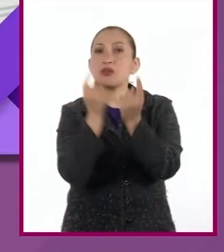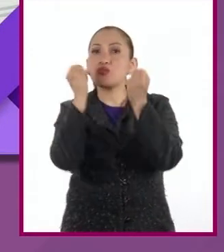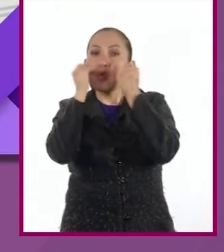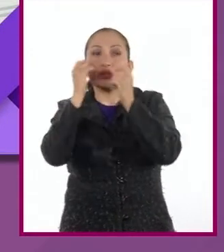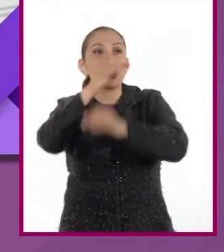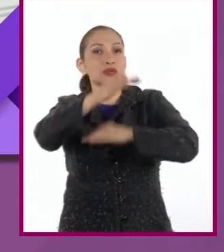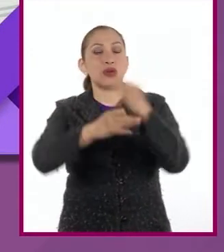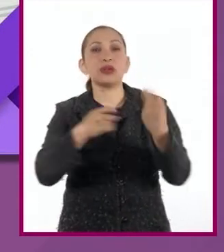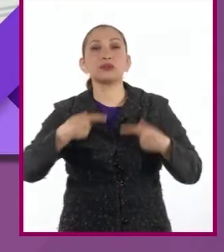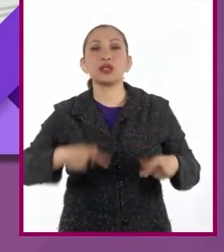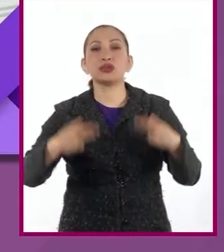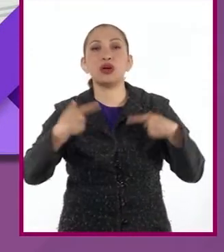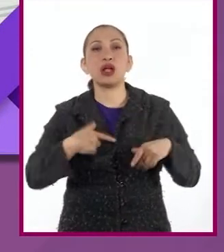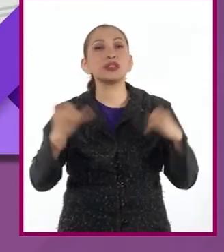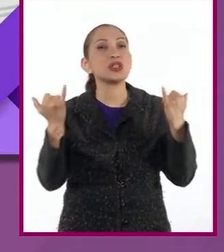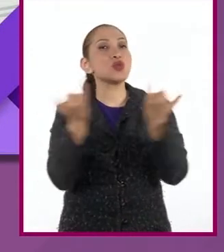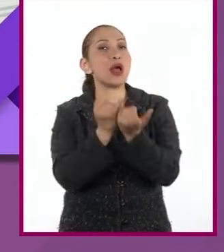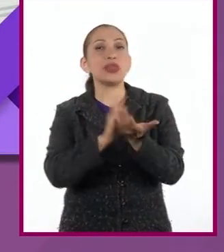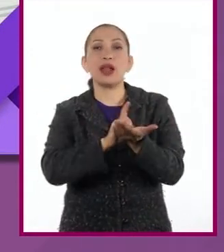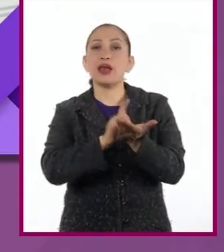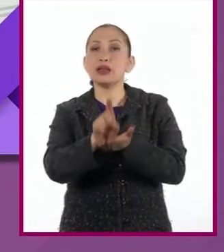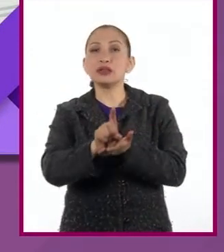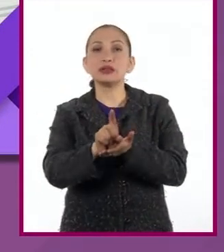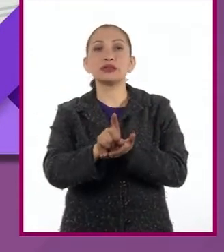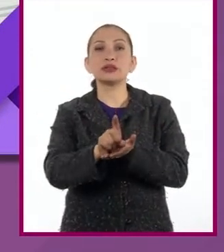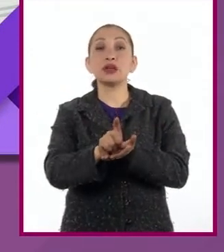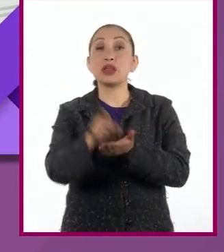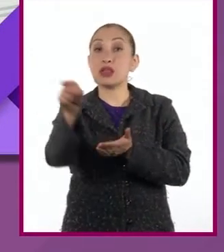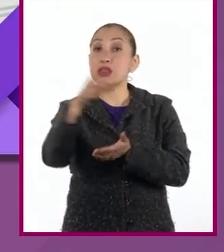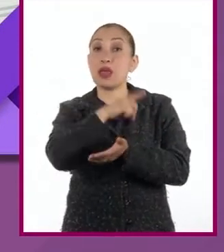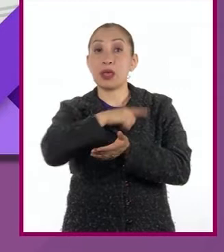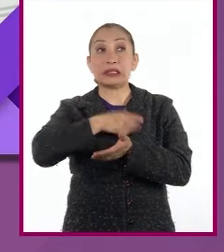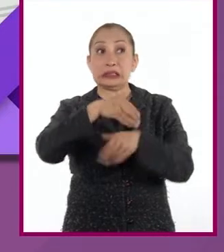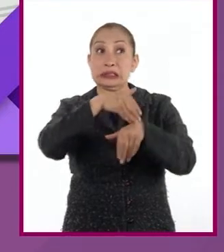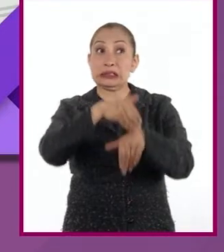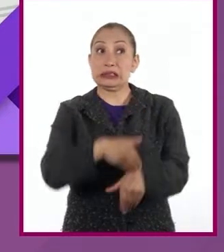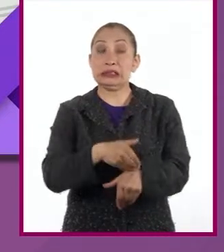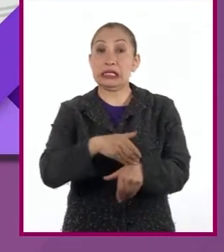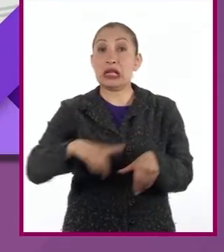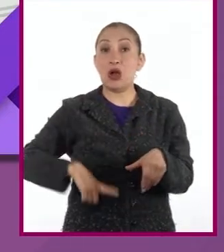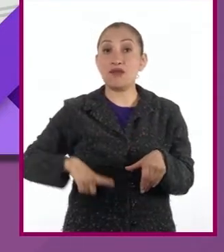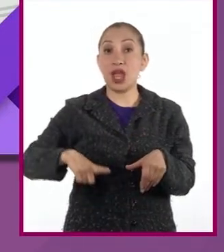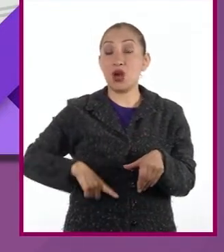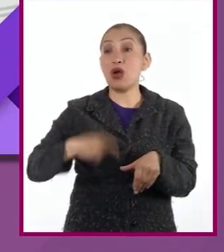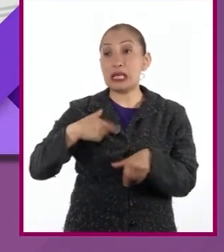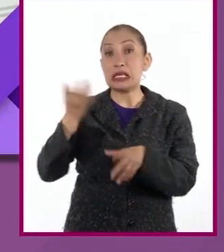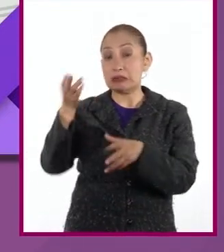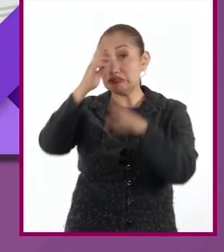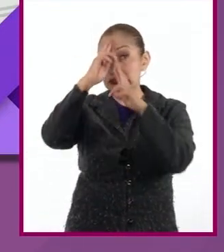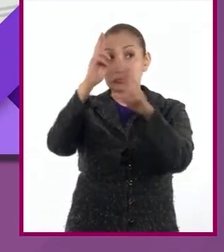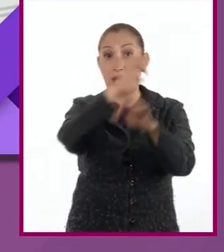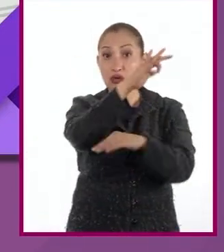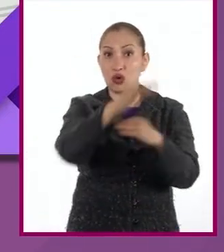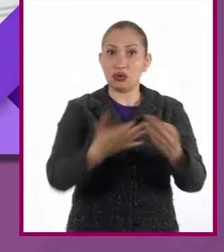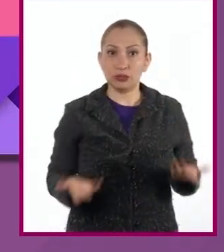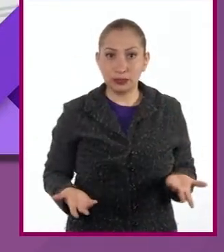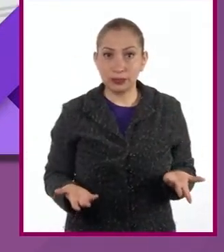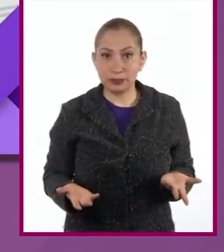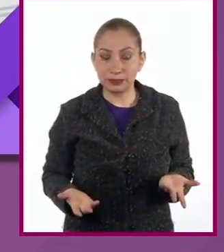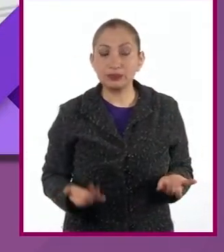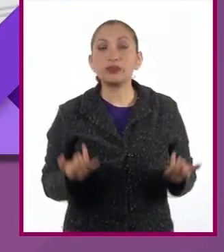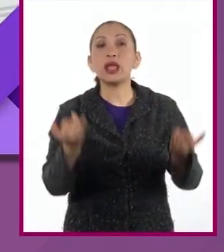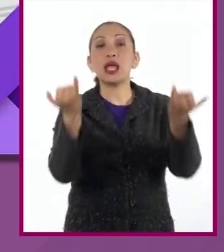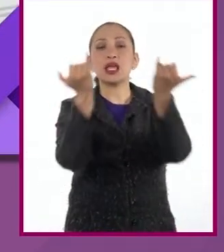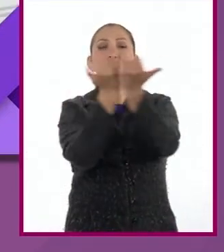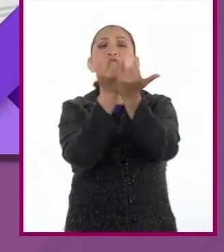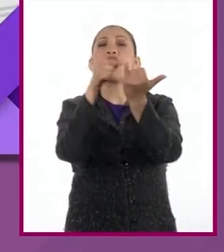alguna, tenemos los mismos derechos y deberes frente al Estado y la sociedad en su conjunto. De hecho, la igualdad